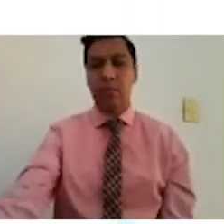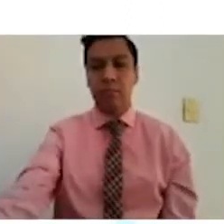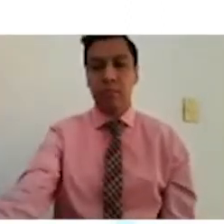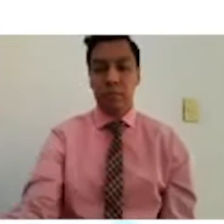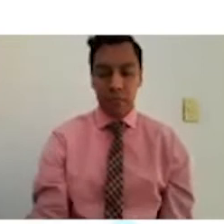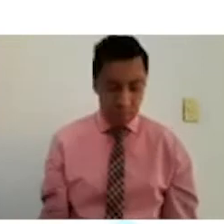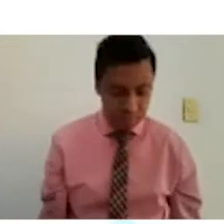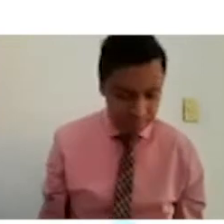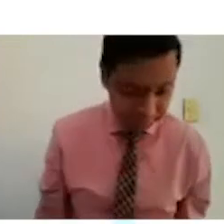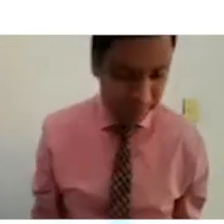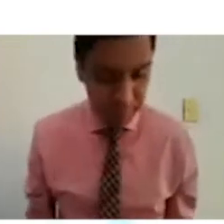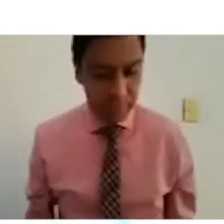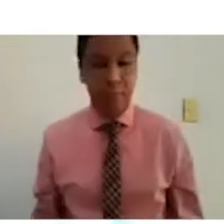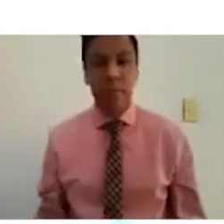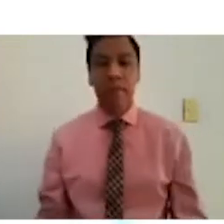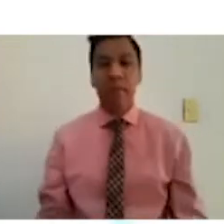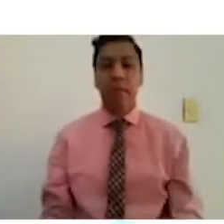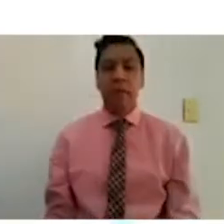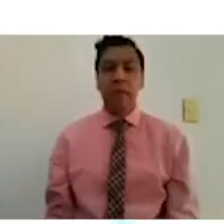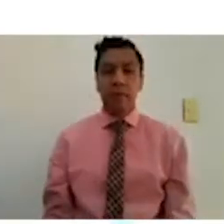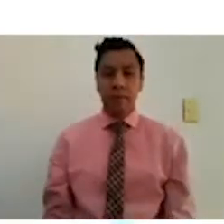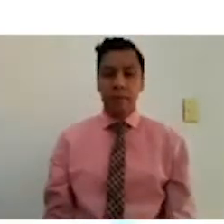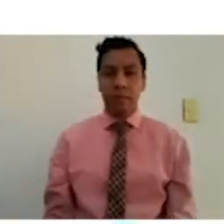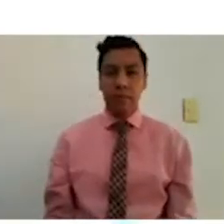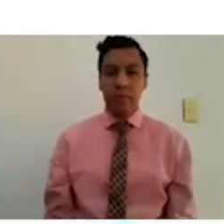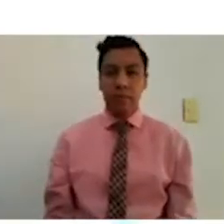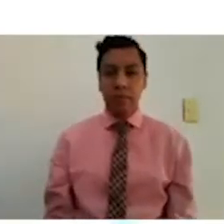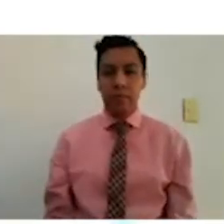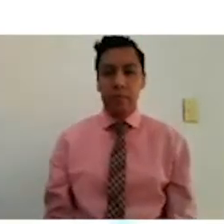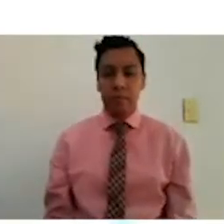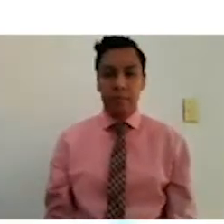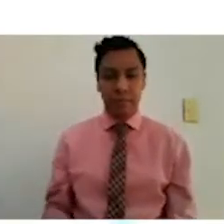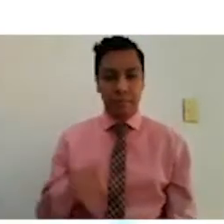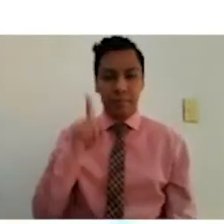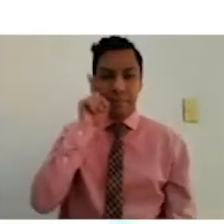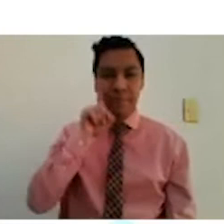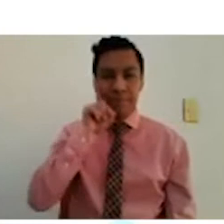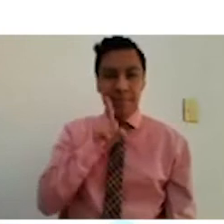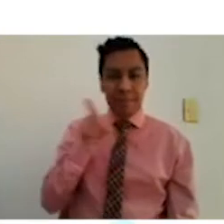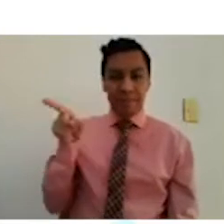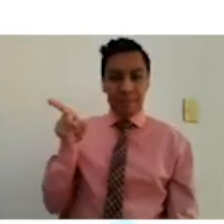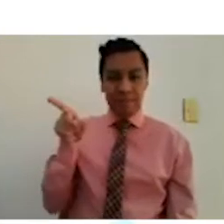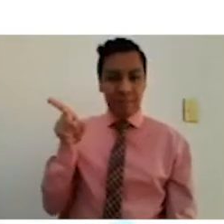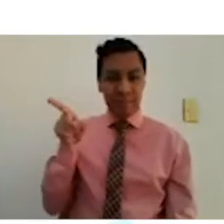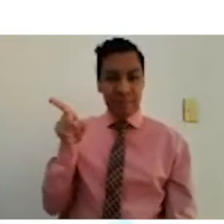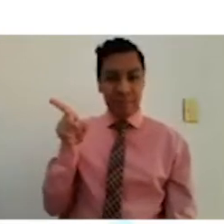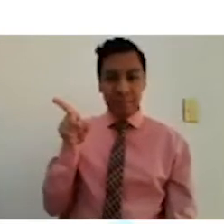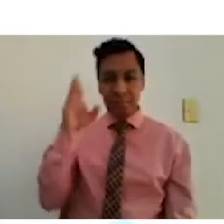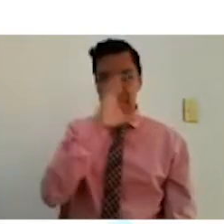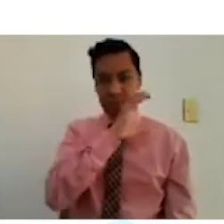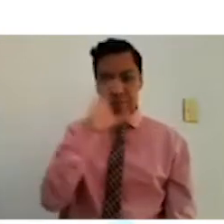de la actriz Julieta Brand, que aquí la vemos con los brazos en alto,